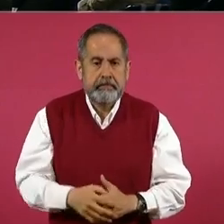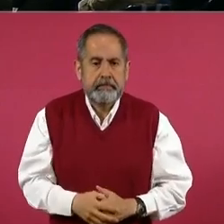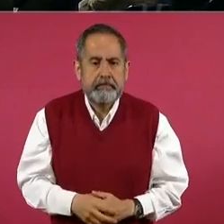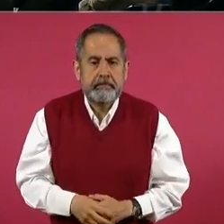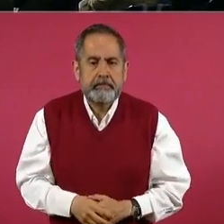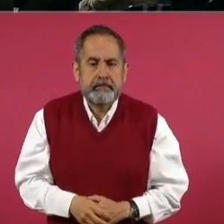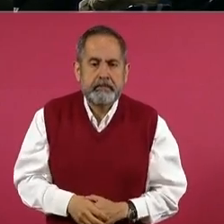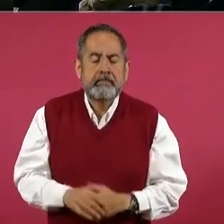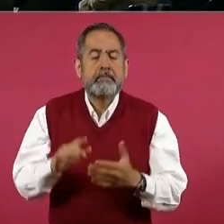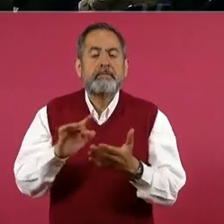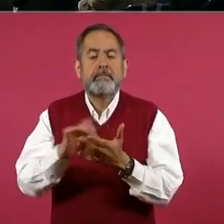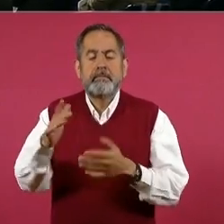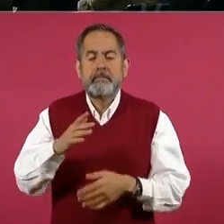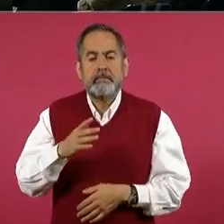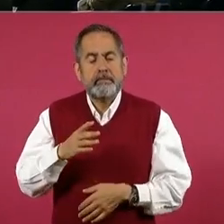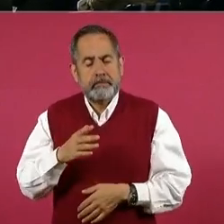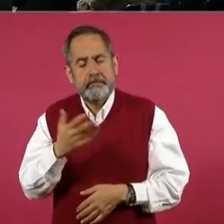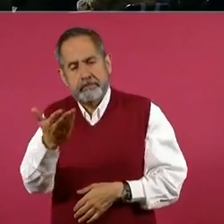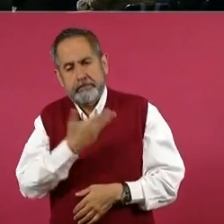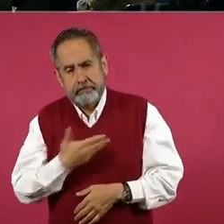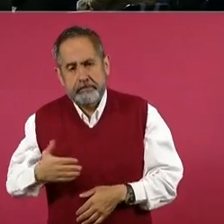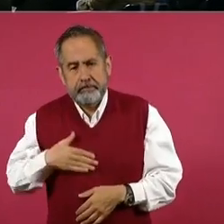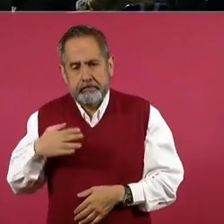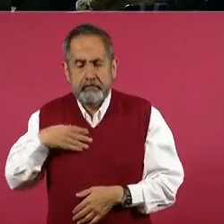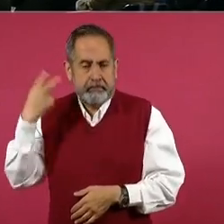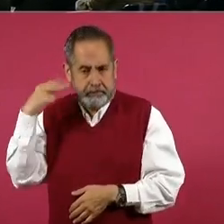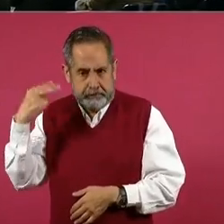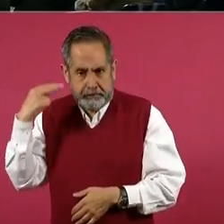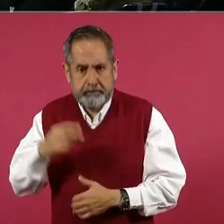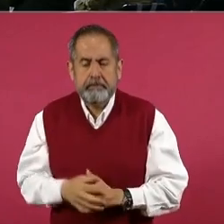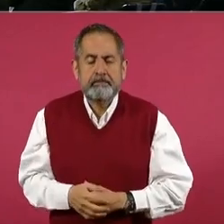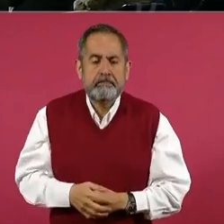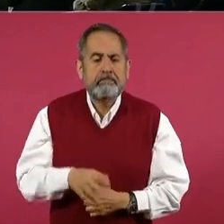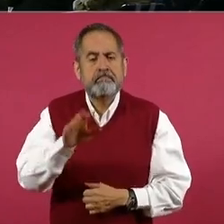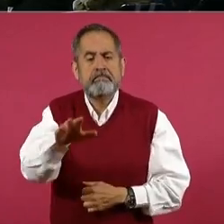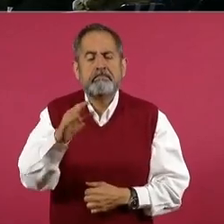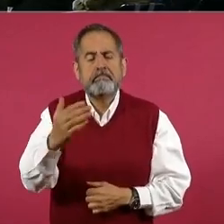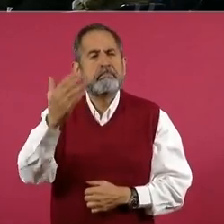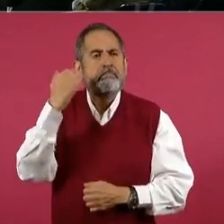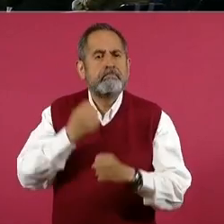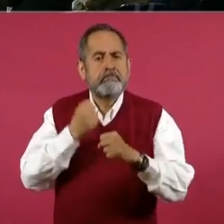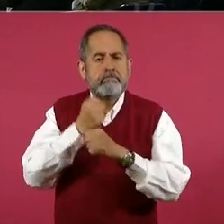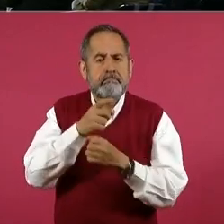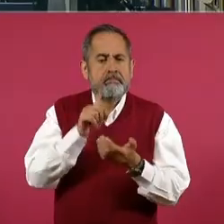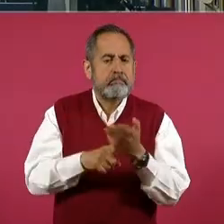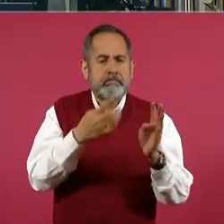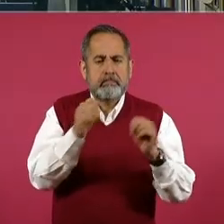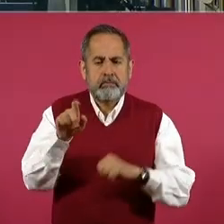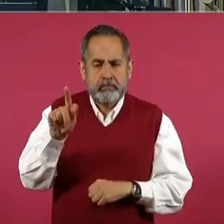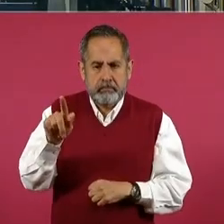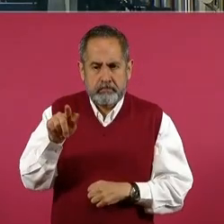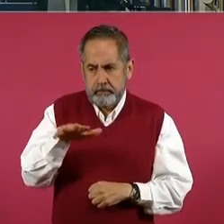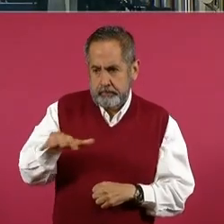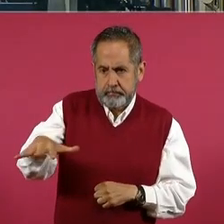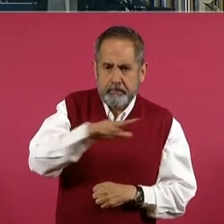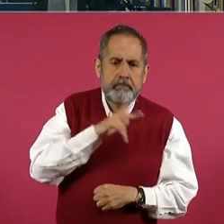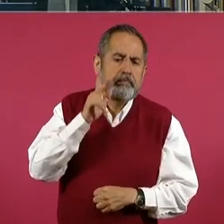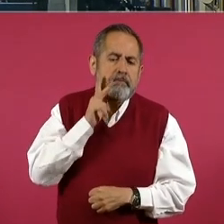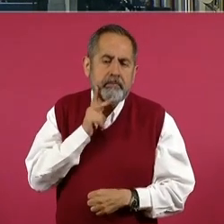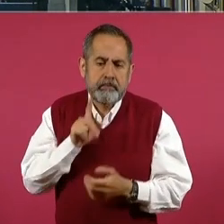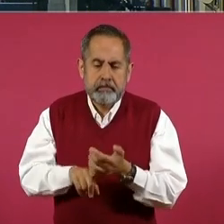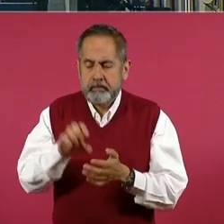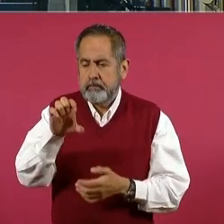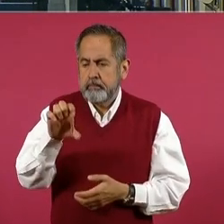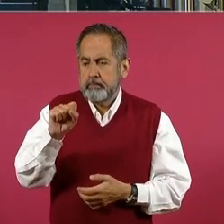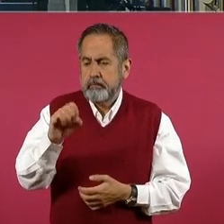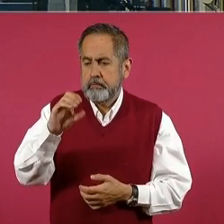Gracias, Esteban Durán, Vanguardia Veracruz, presidente. Presidente, en los años 70 el complejo petroquímico